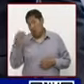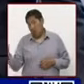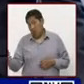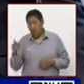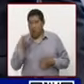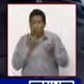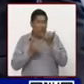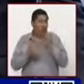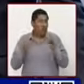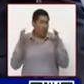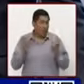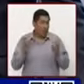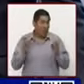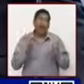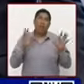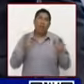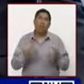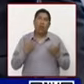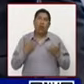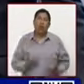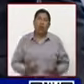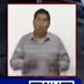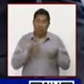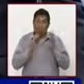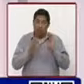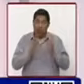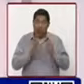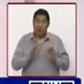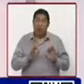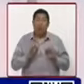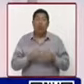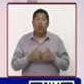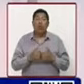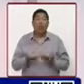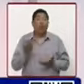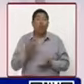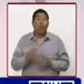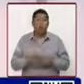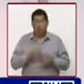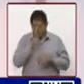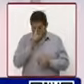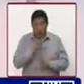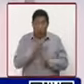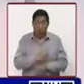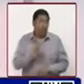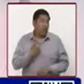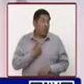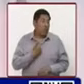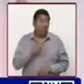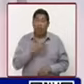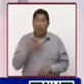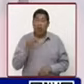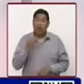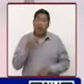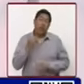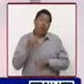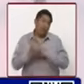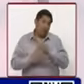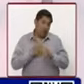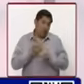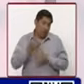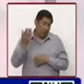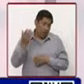extremo, ¿no? De hecho, bueno, hoy vamos a hablar de esto, el origen de estas festividades, costumbres propias, pero también extrañas, ¿no?